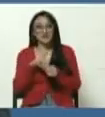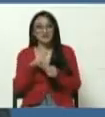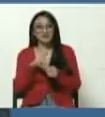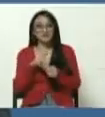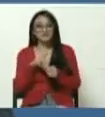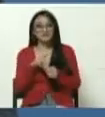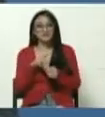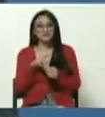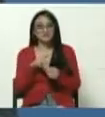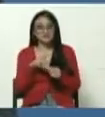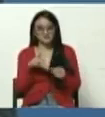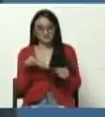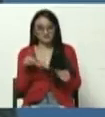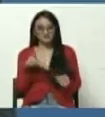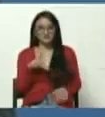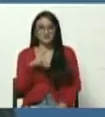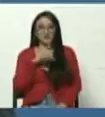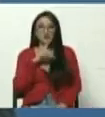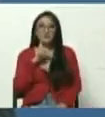Techea Ruiz,